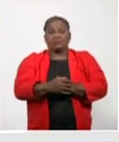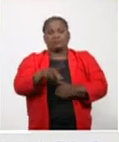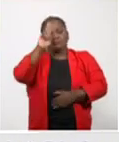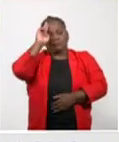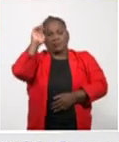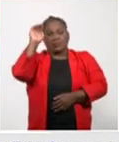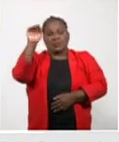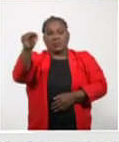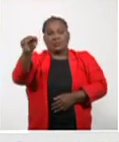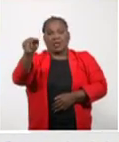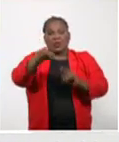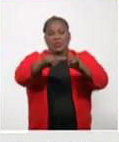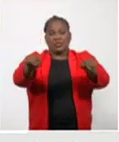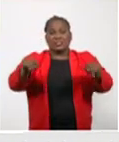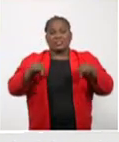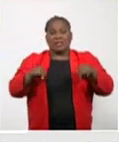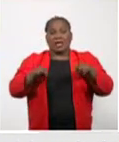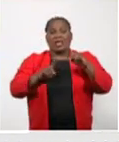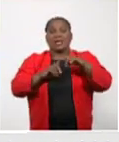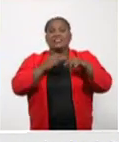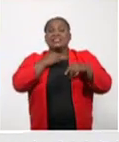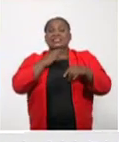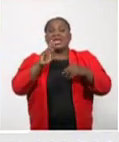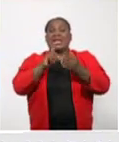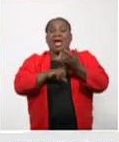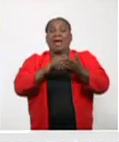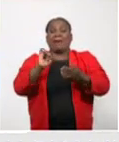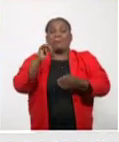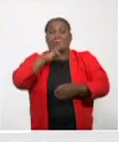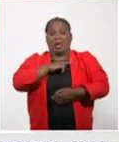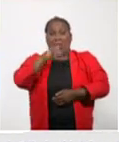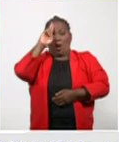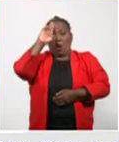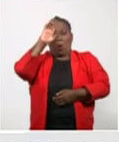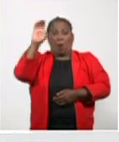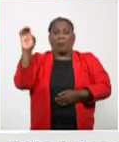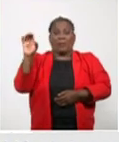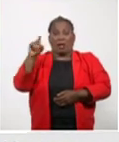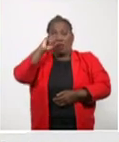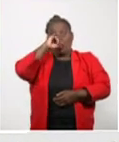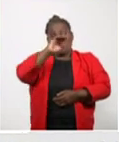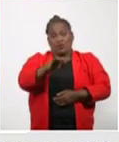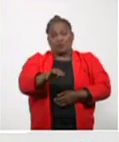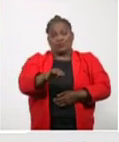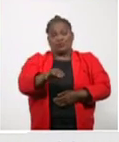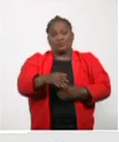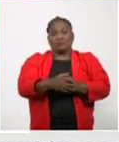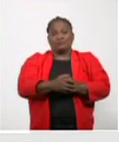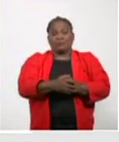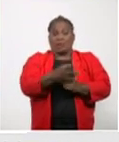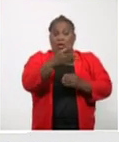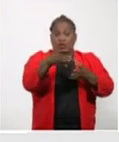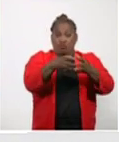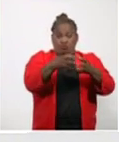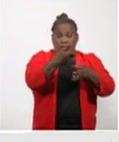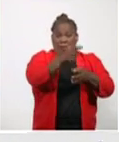en las salas de terapia intensiva del Hospital Pediátrico. De 20 a 39 años de